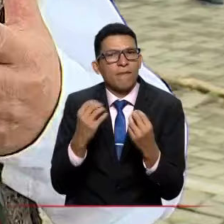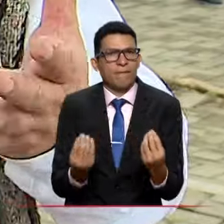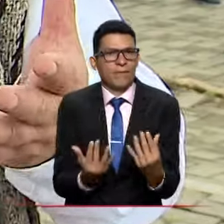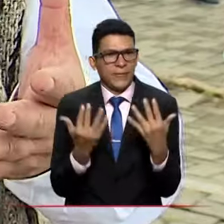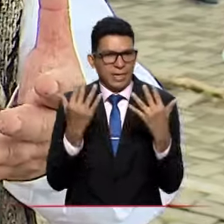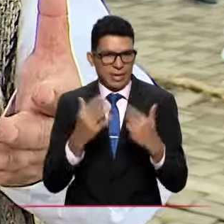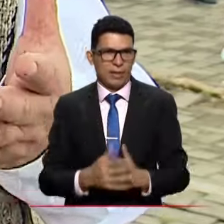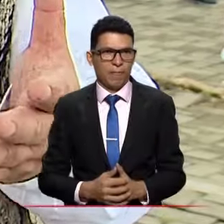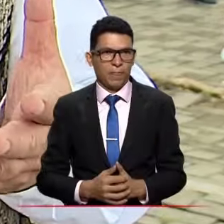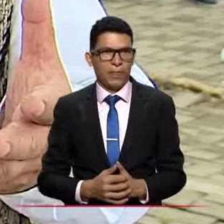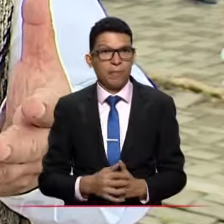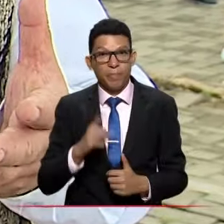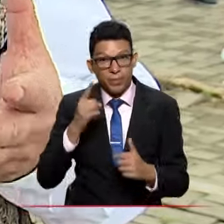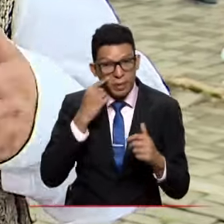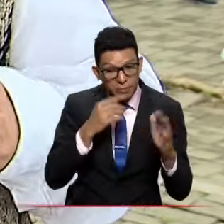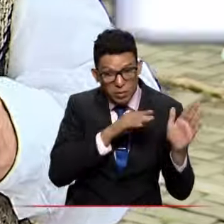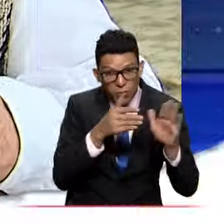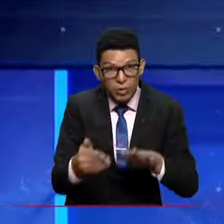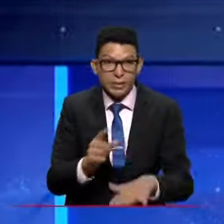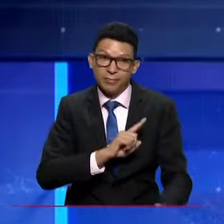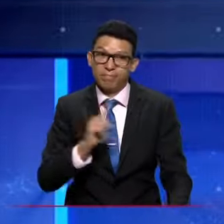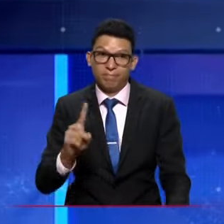no una economía para la muerte.